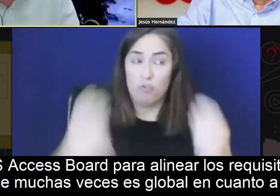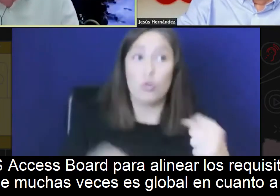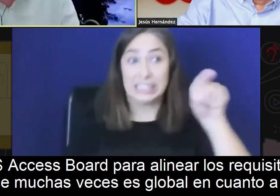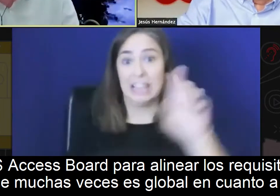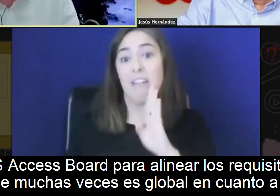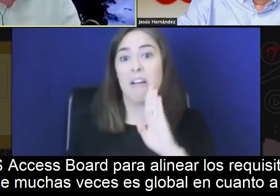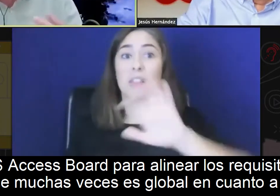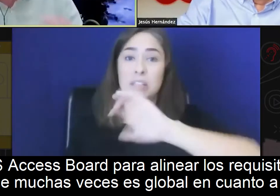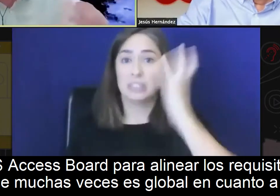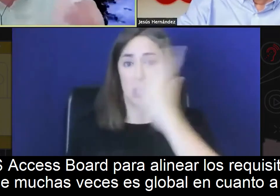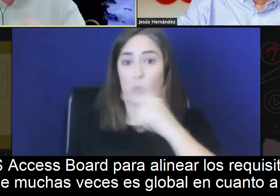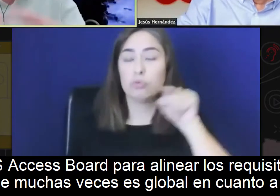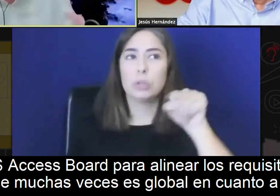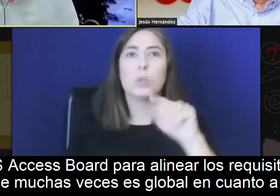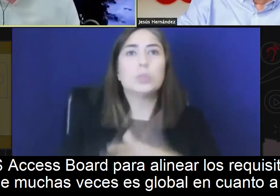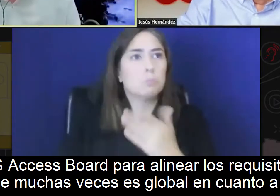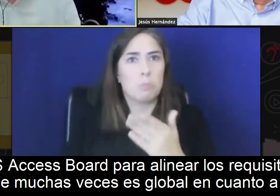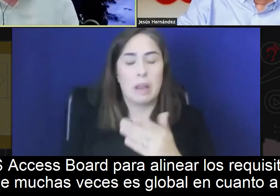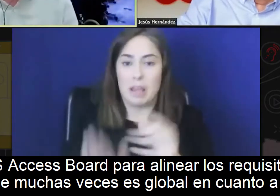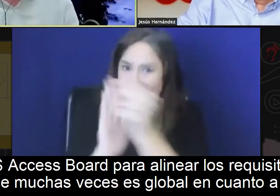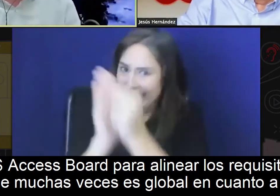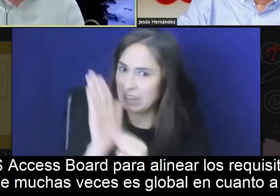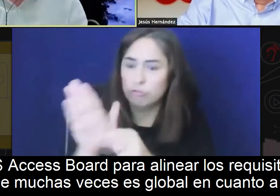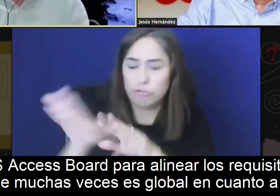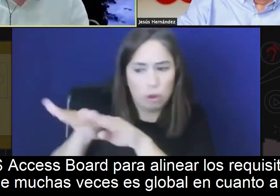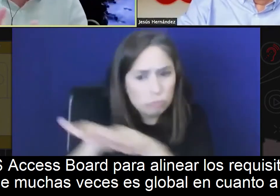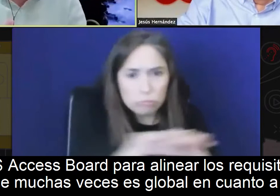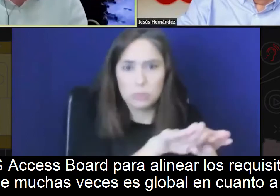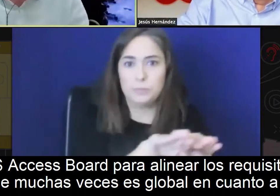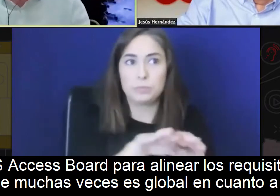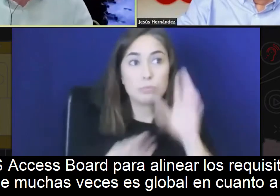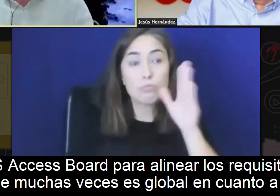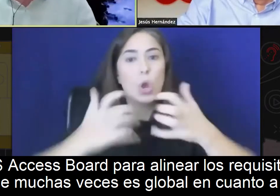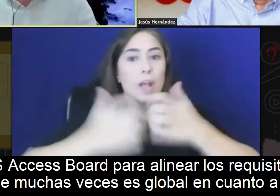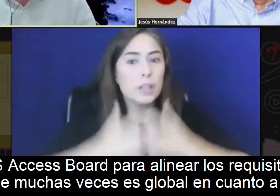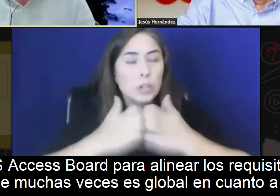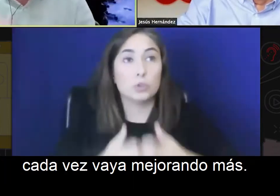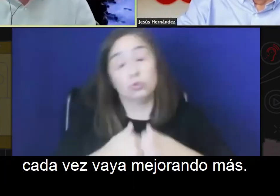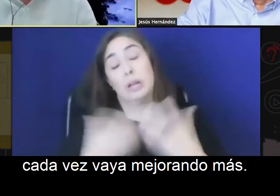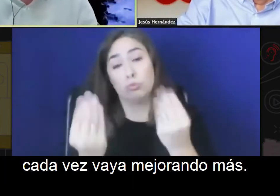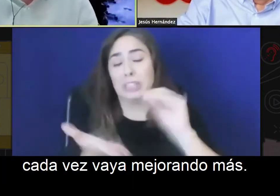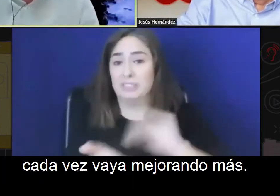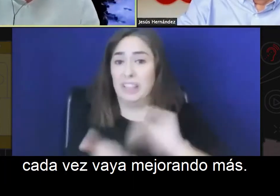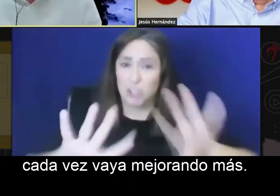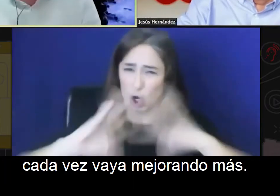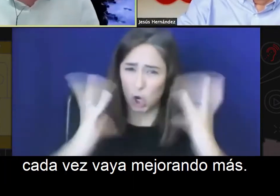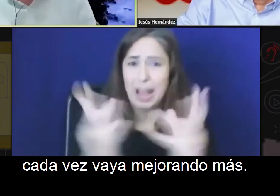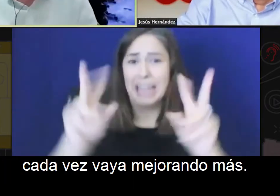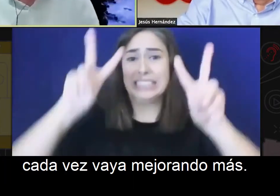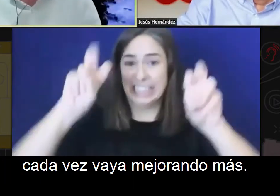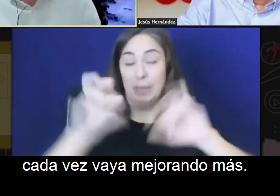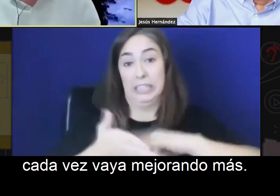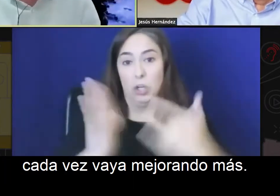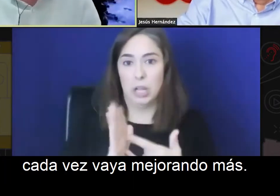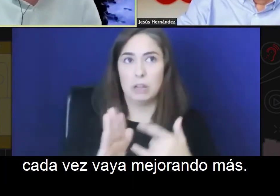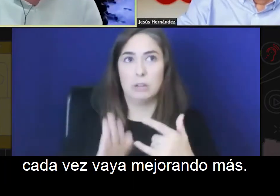alinear, digamos, los requisitos para que la industria, que al fin y al cabo en muchos casos es global en cuanto a tecnologías, por ejemplo, cada vez vaya mejorando más.